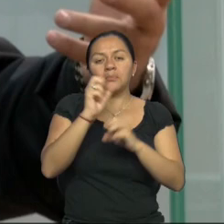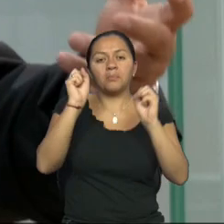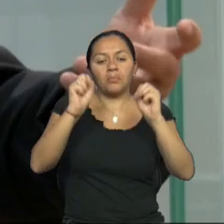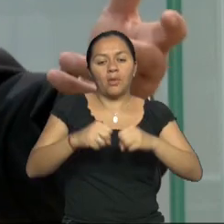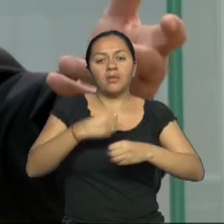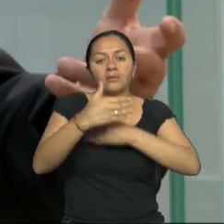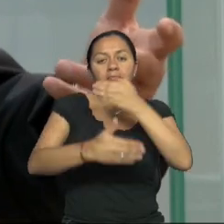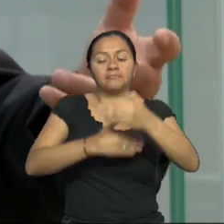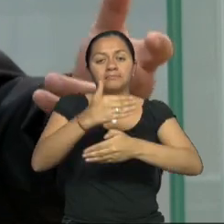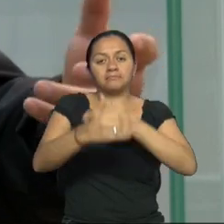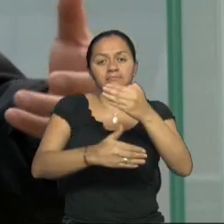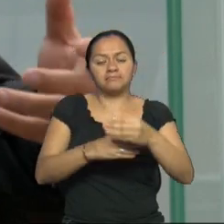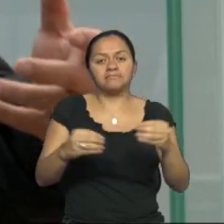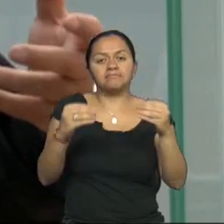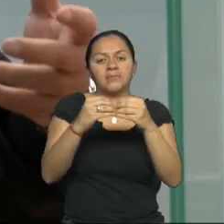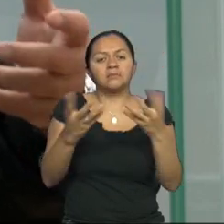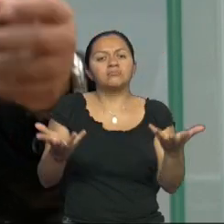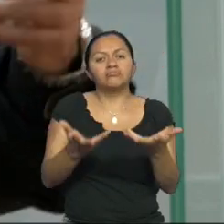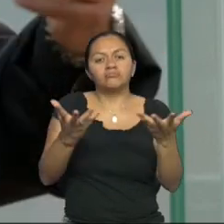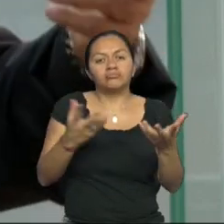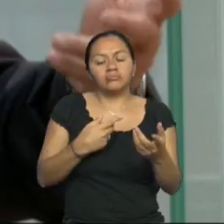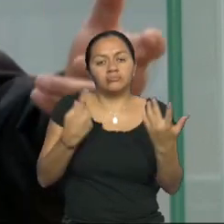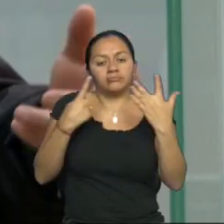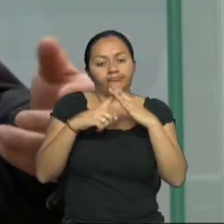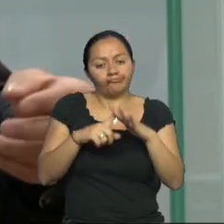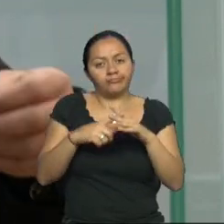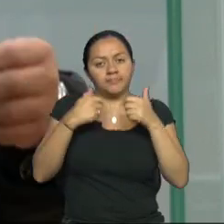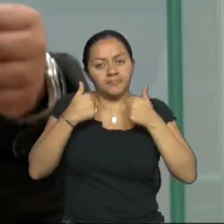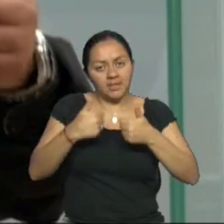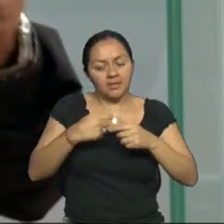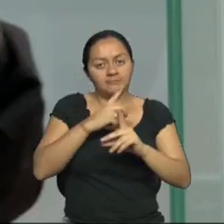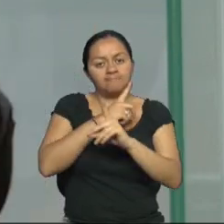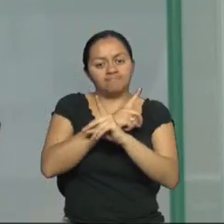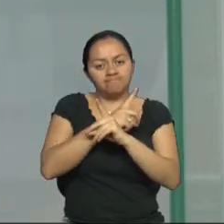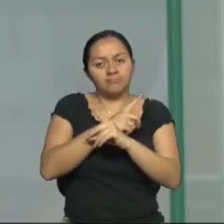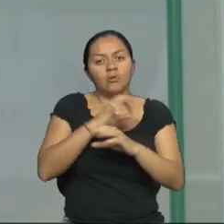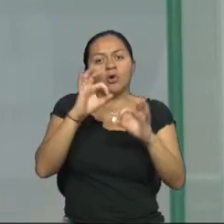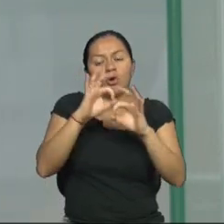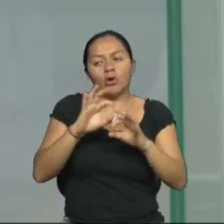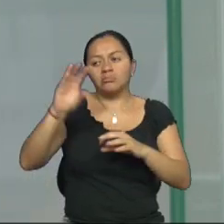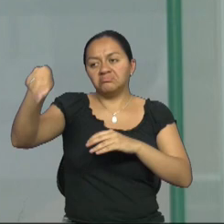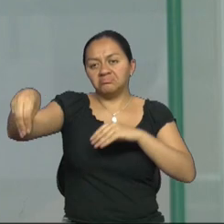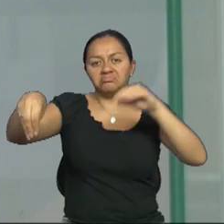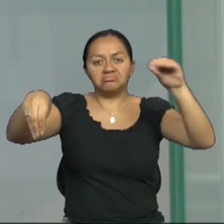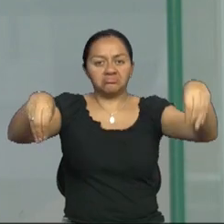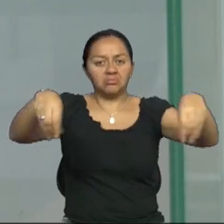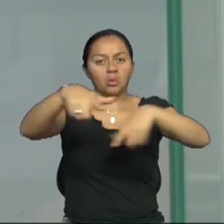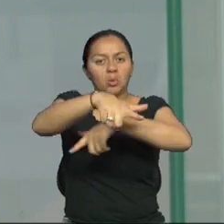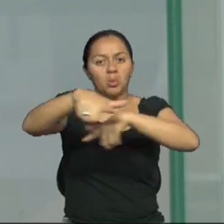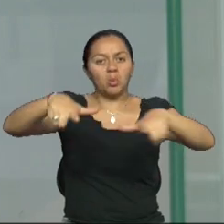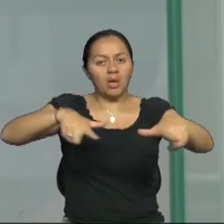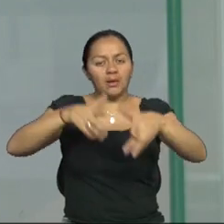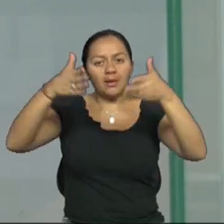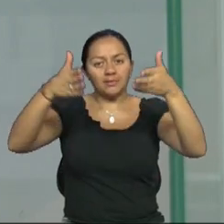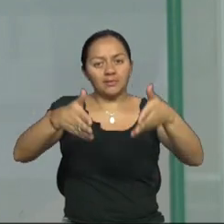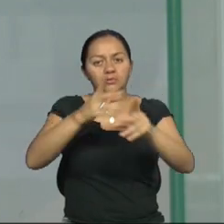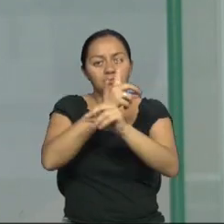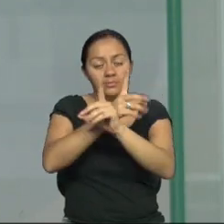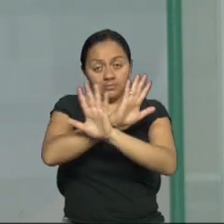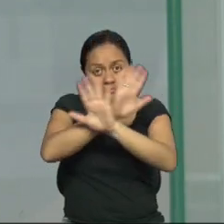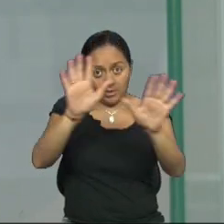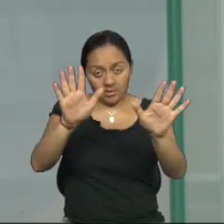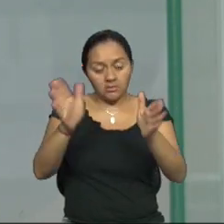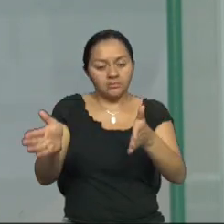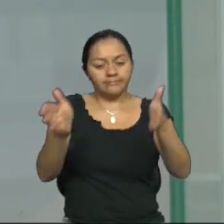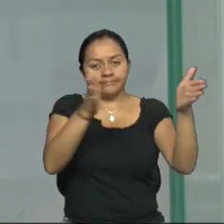decir, potencialmente hospitalarias muchas veces o instalaciones. ¿Cuál es el enfoque que